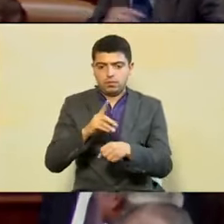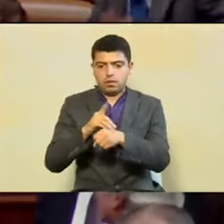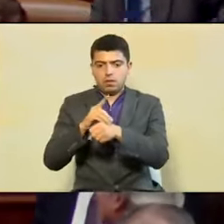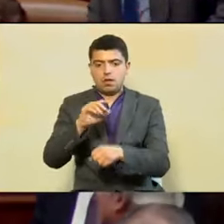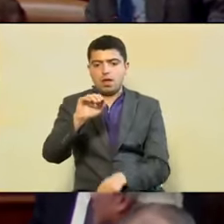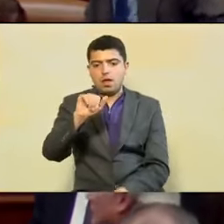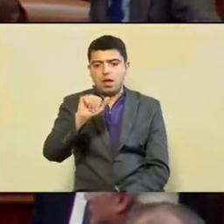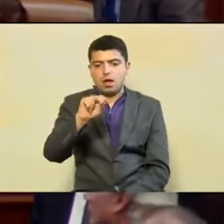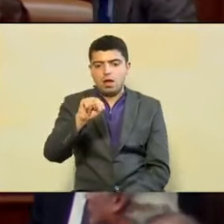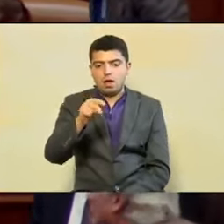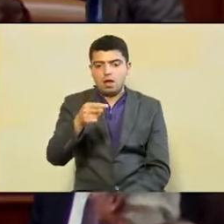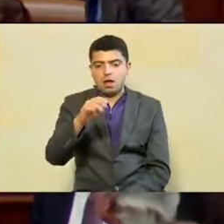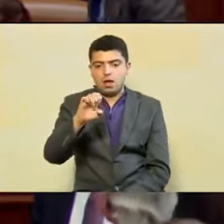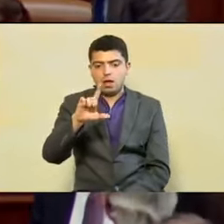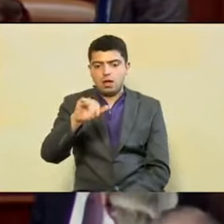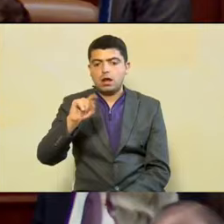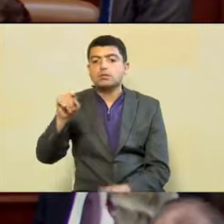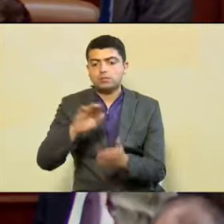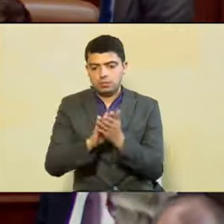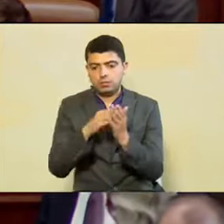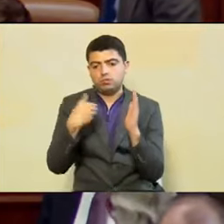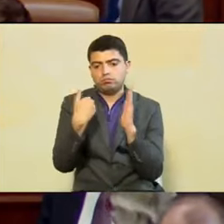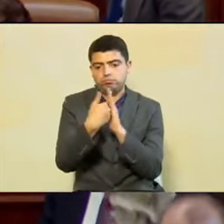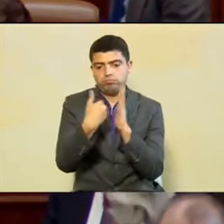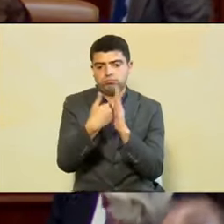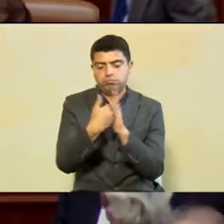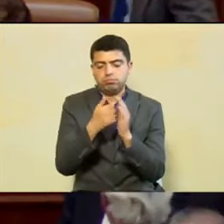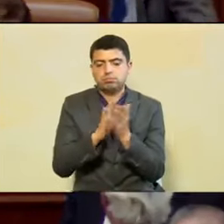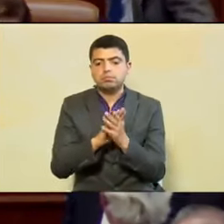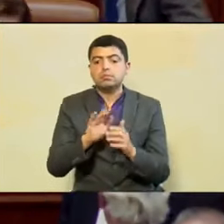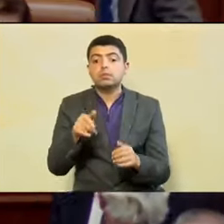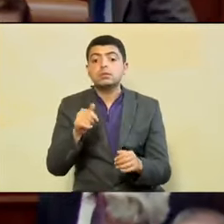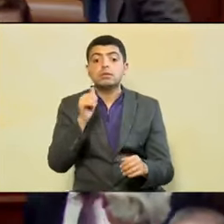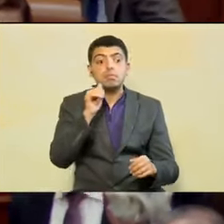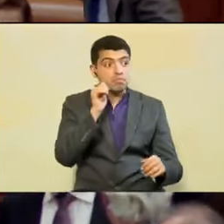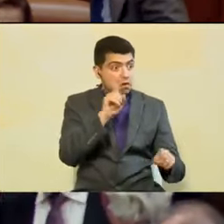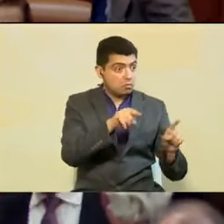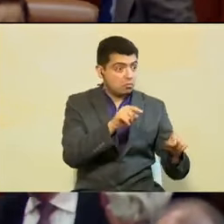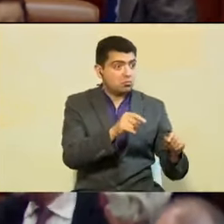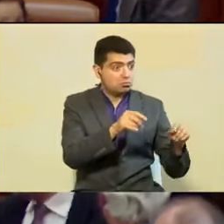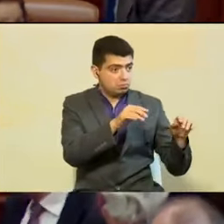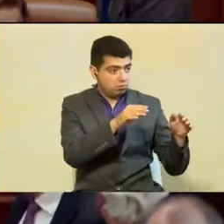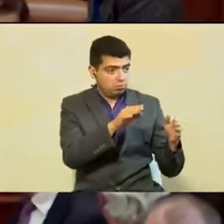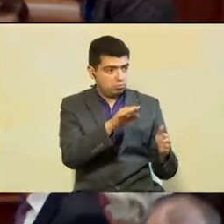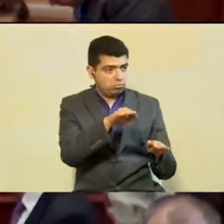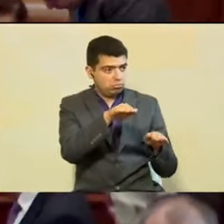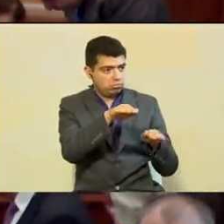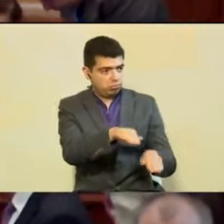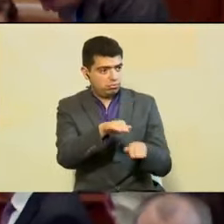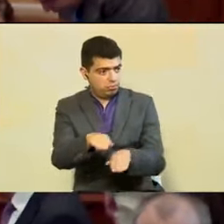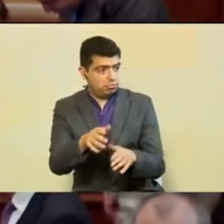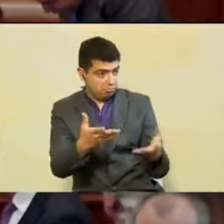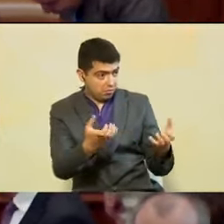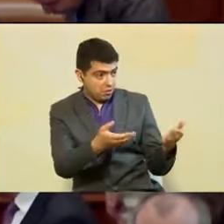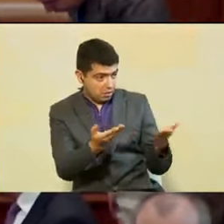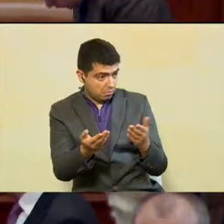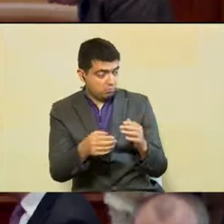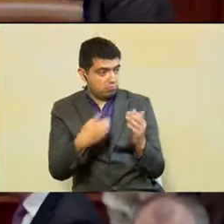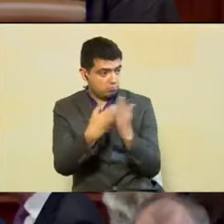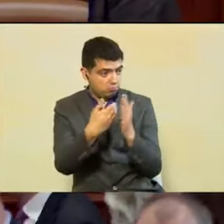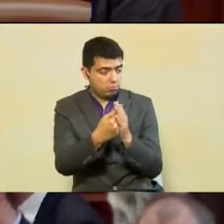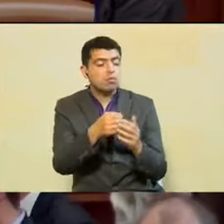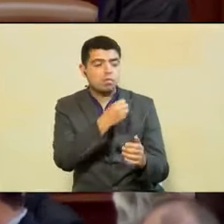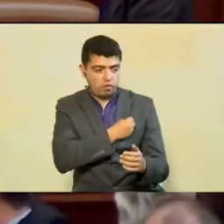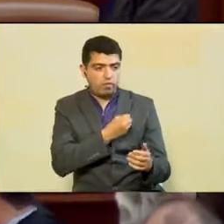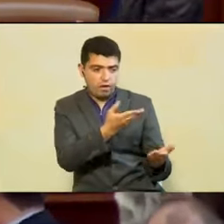que deje una constancia y los demás representantes que quieran dejar constancias está abierto el registro